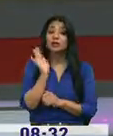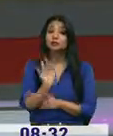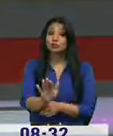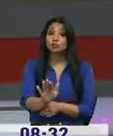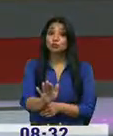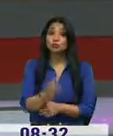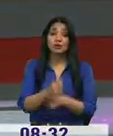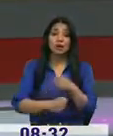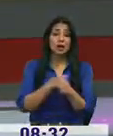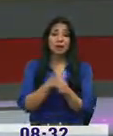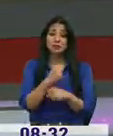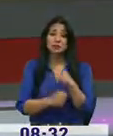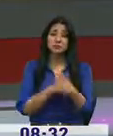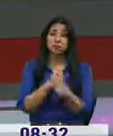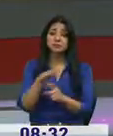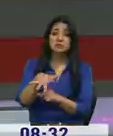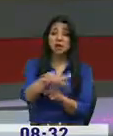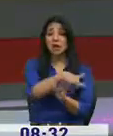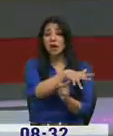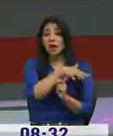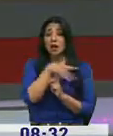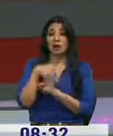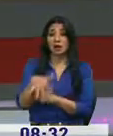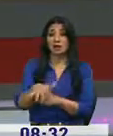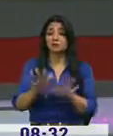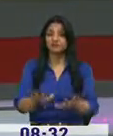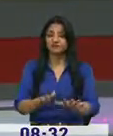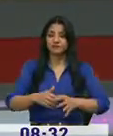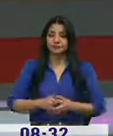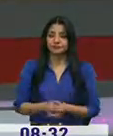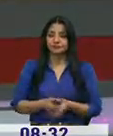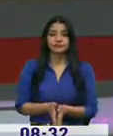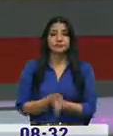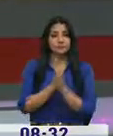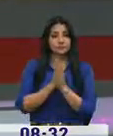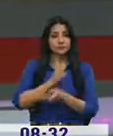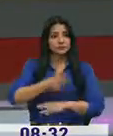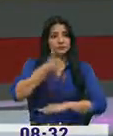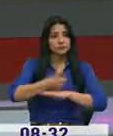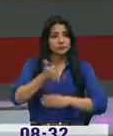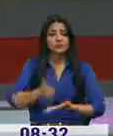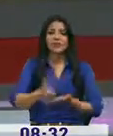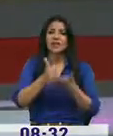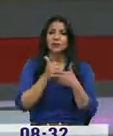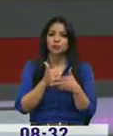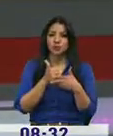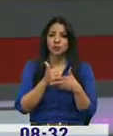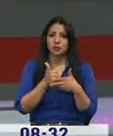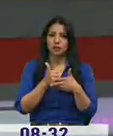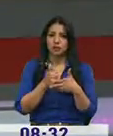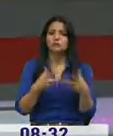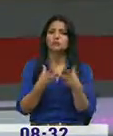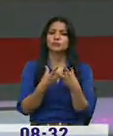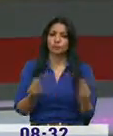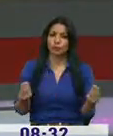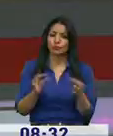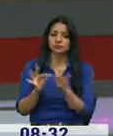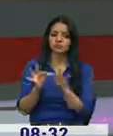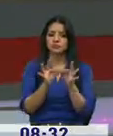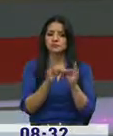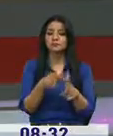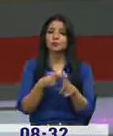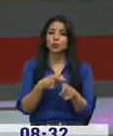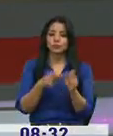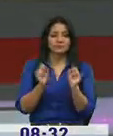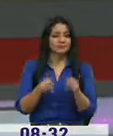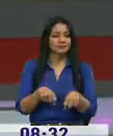por años se encuentra el parque infantil de este sector. Ellos piden ayuda a las autoridades competentes para que se haga el mantenimiento urgente